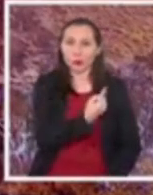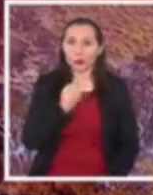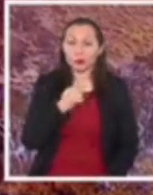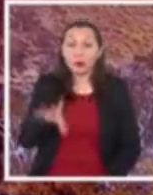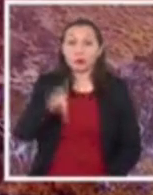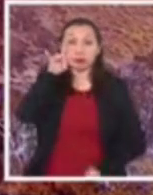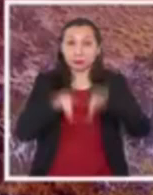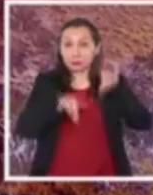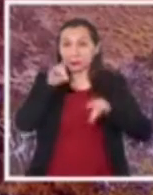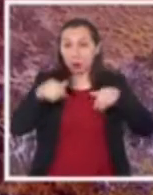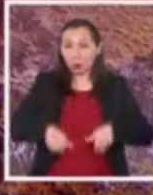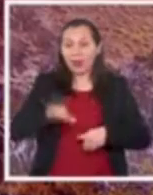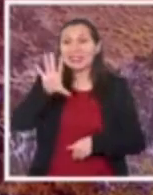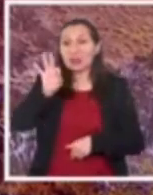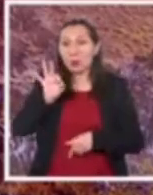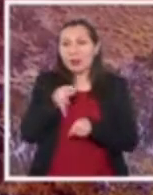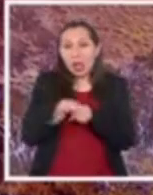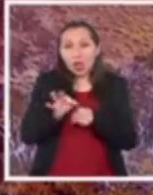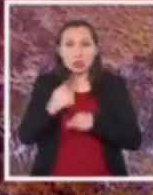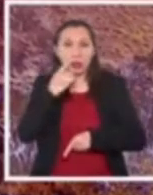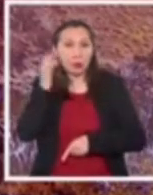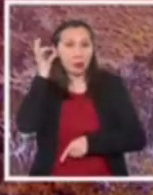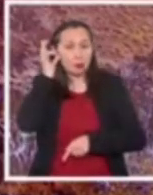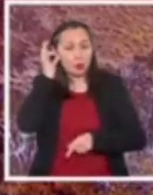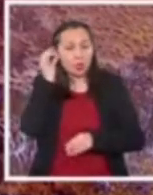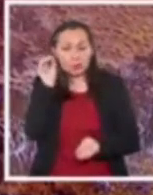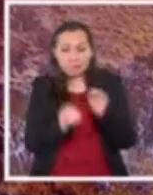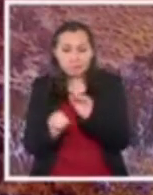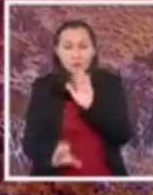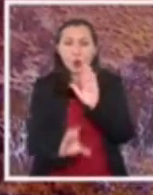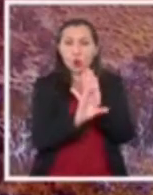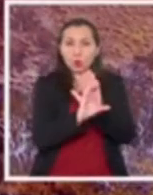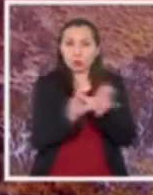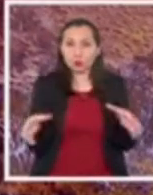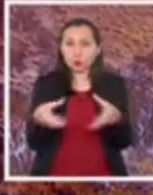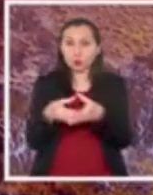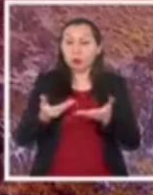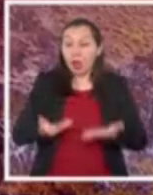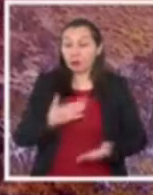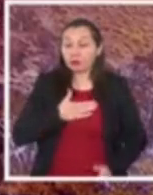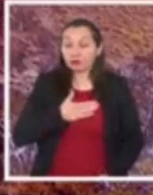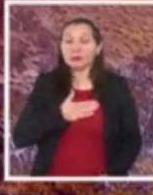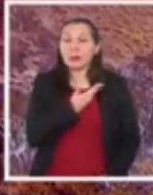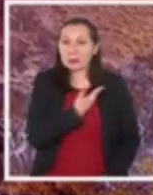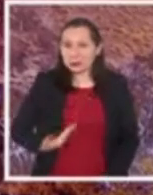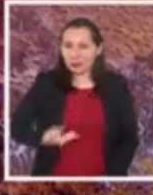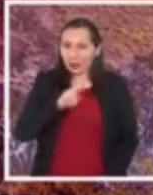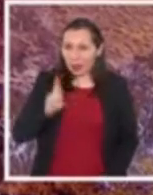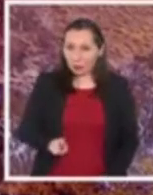se han elegido hoy día 50 consejeros y consejeras constituyentes y como presidente de la república